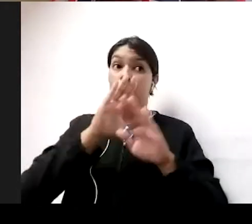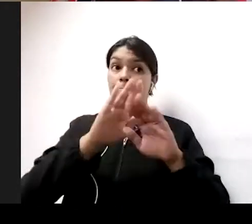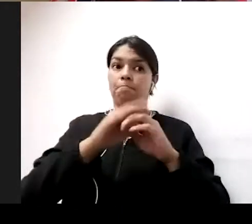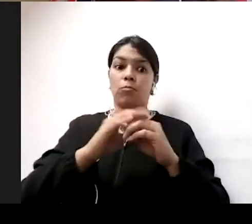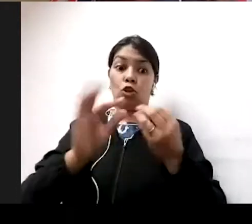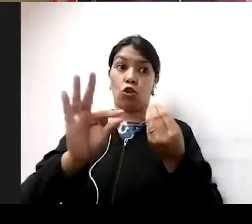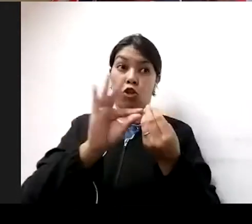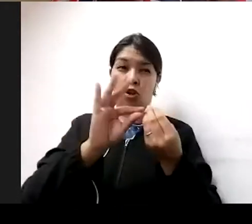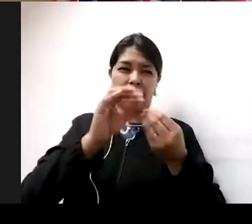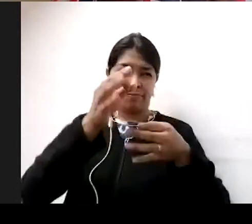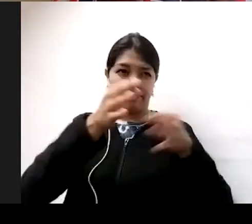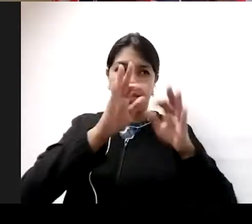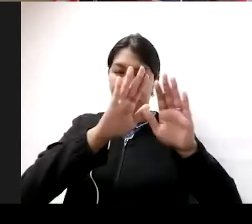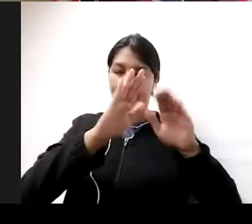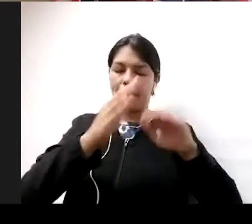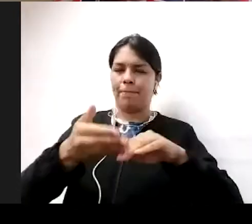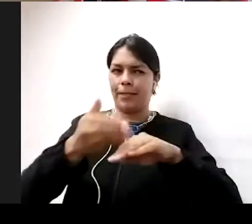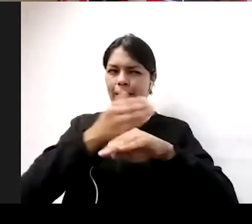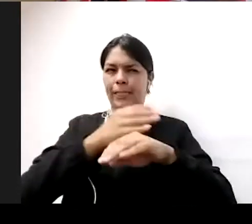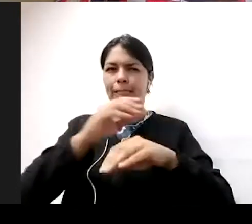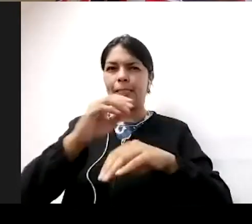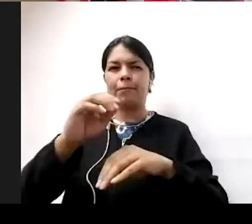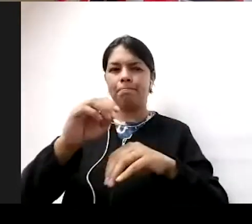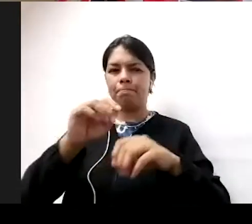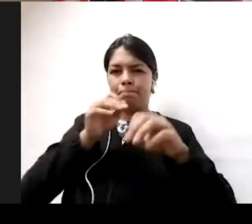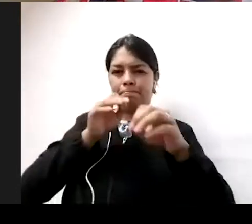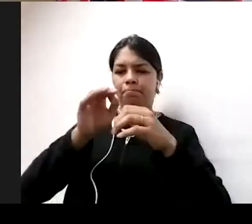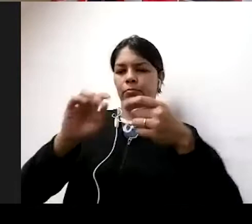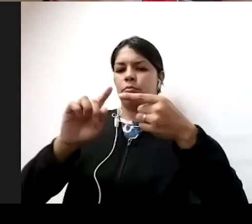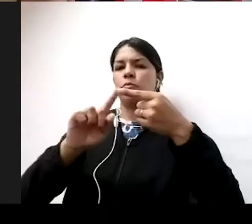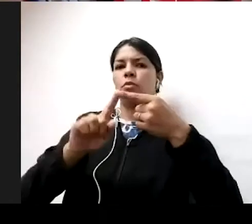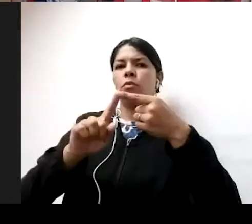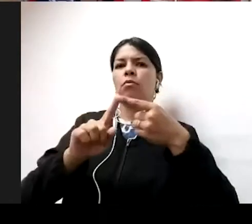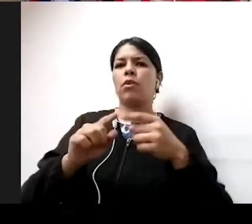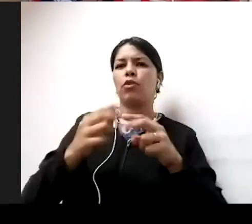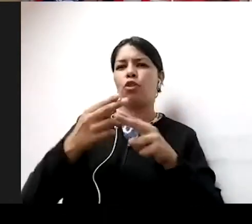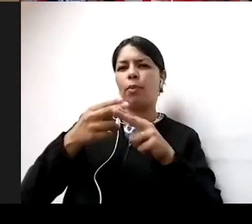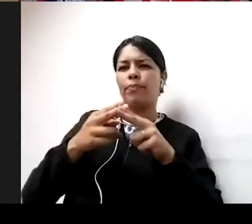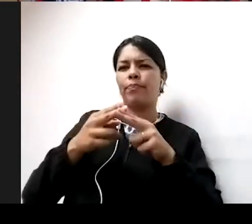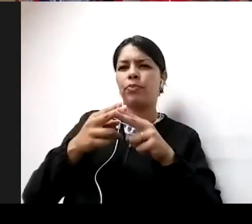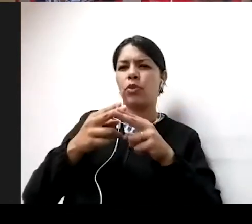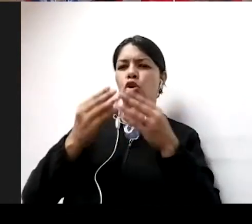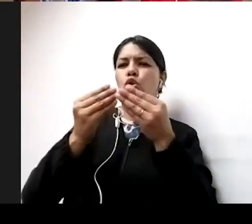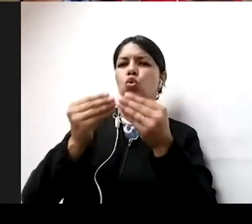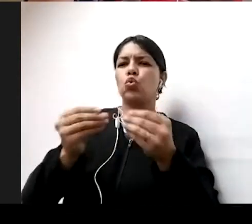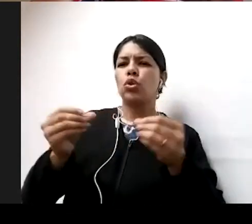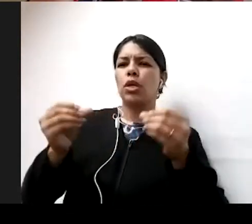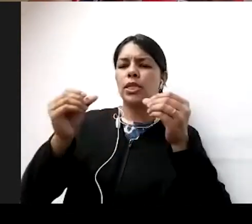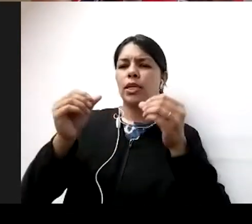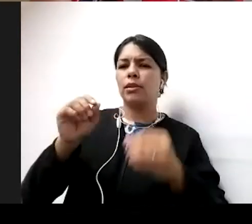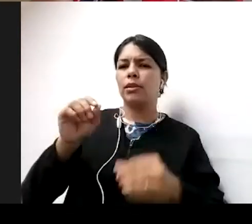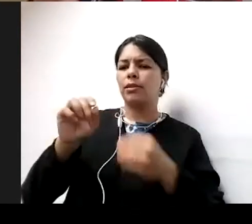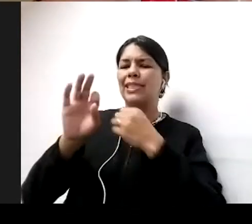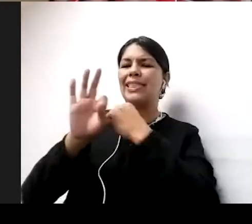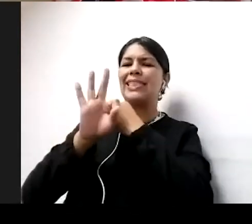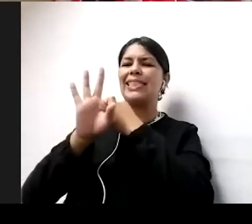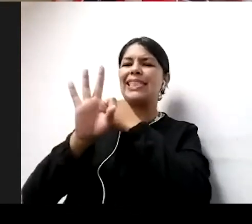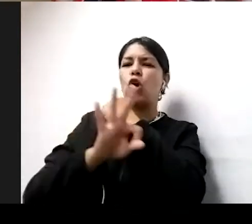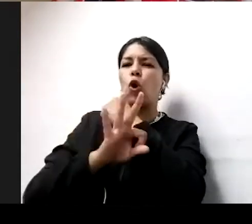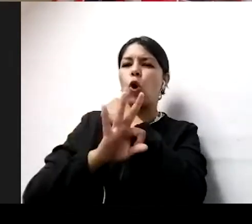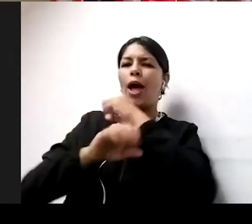les llama sustancias psicoactivas porque tienen un efecto directo sobre nuestro cerebro, en algo que se llama